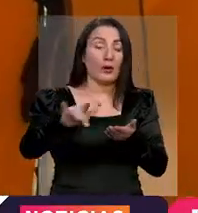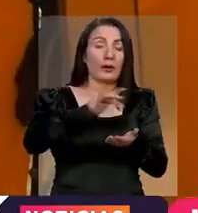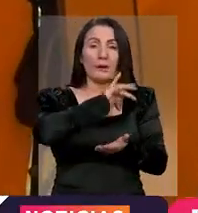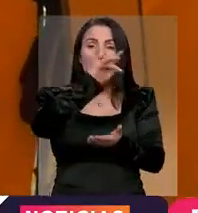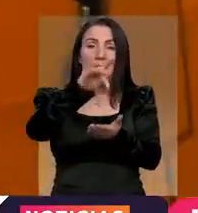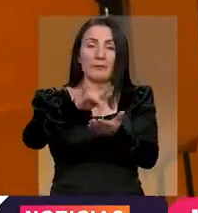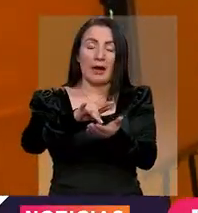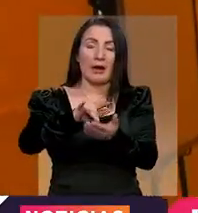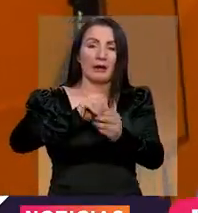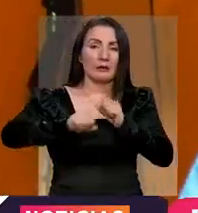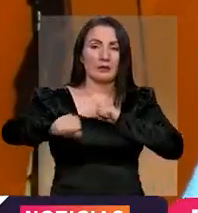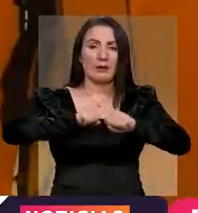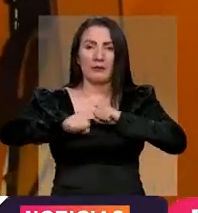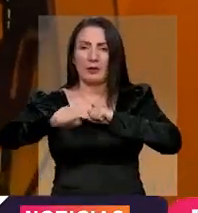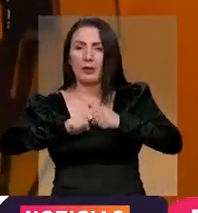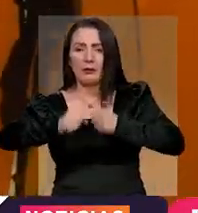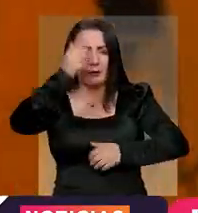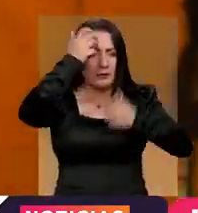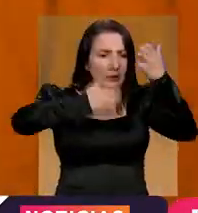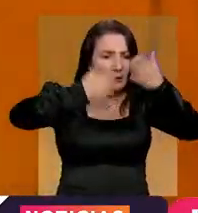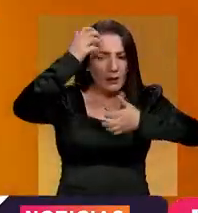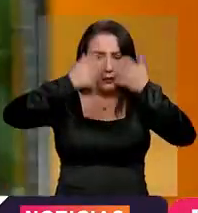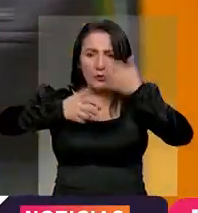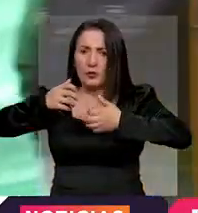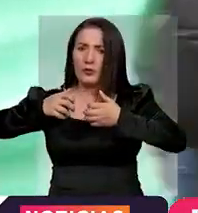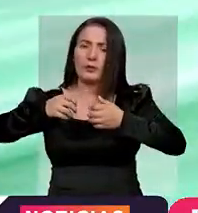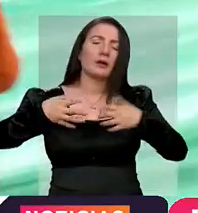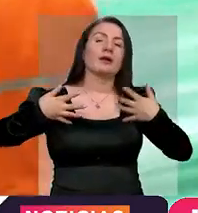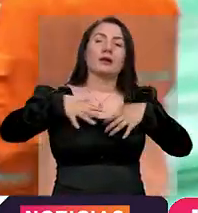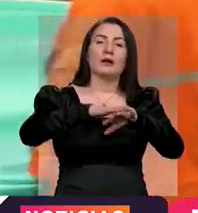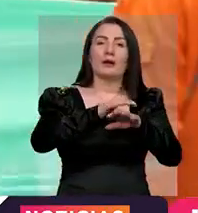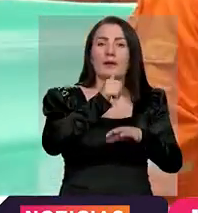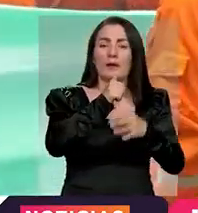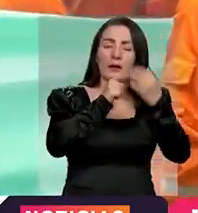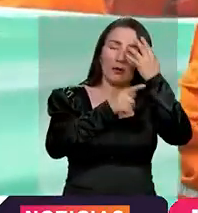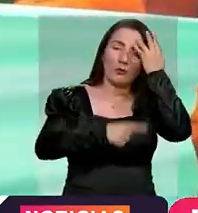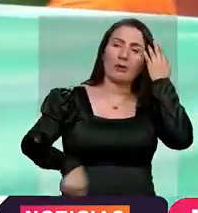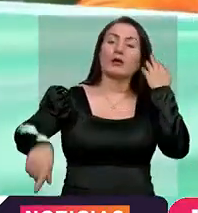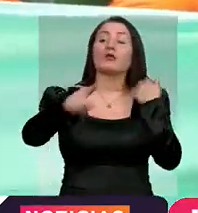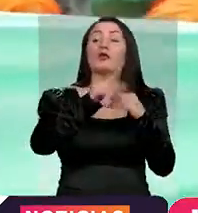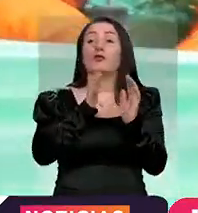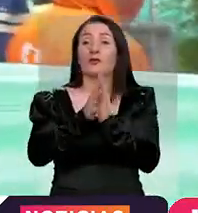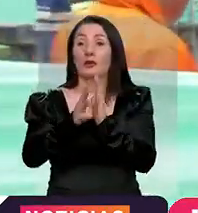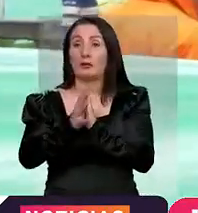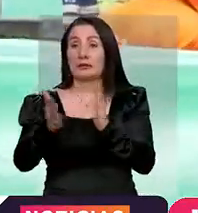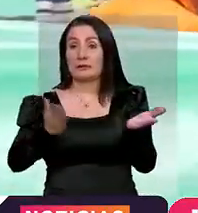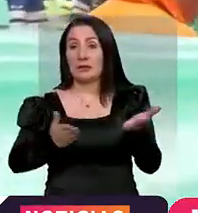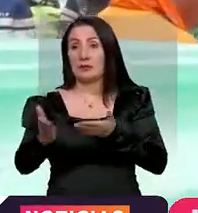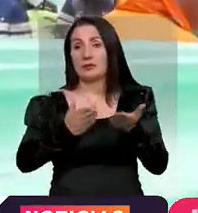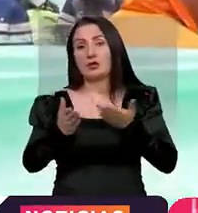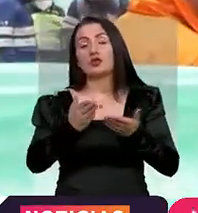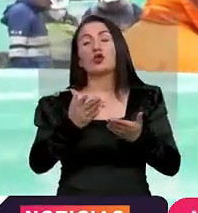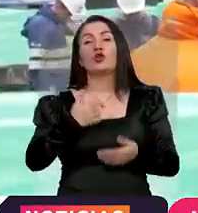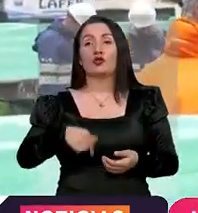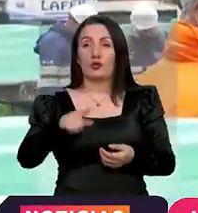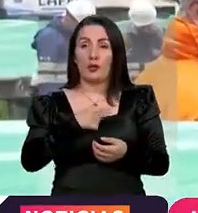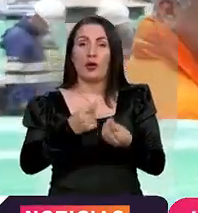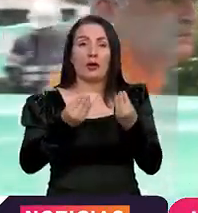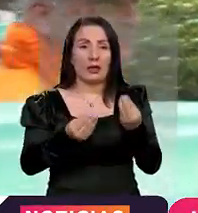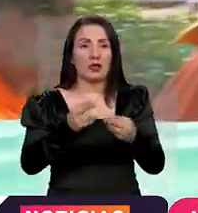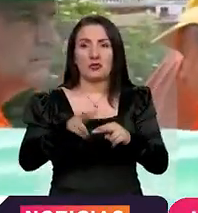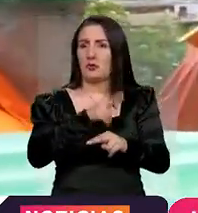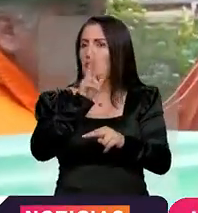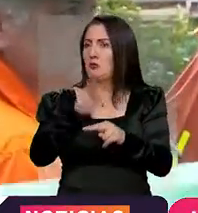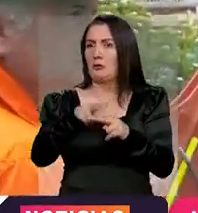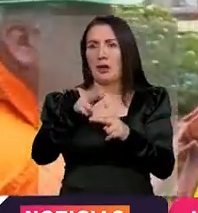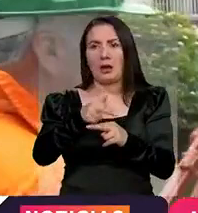generamos todas las actividades de diagnóstico de la red de acueducto y alcantarillado, informar que el servicio de acueducto y alcantarillado se presta con